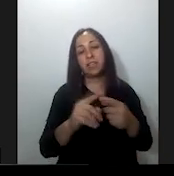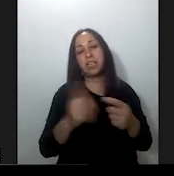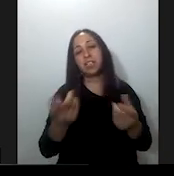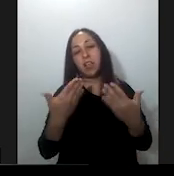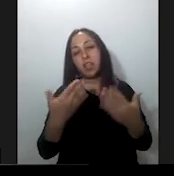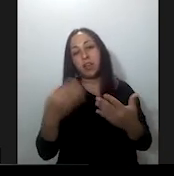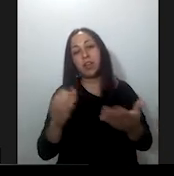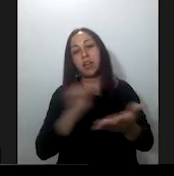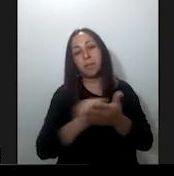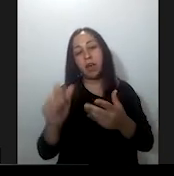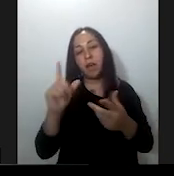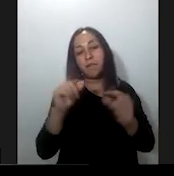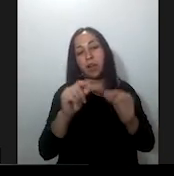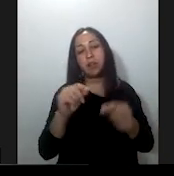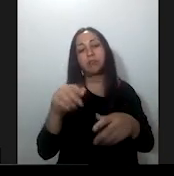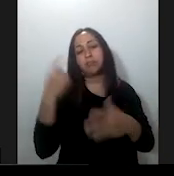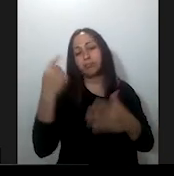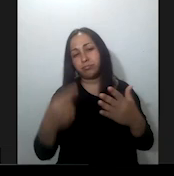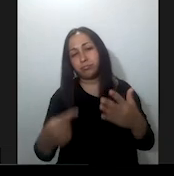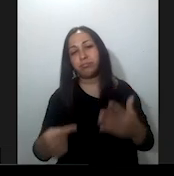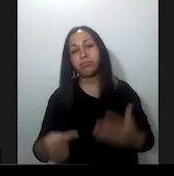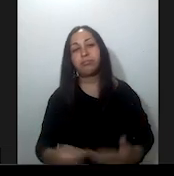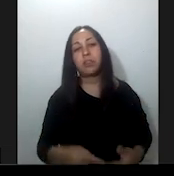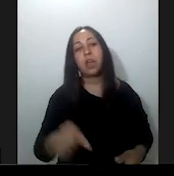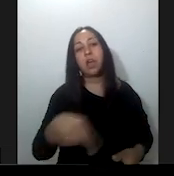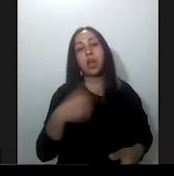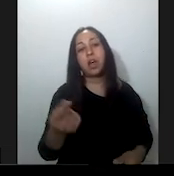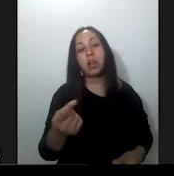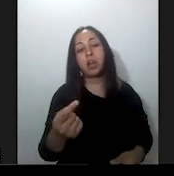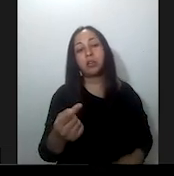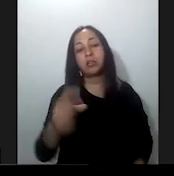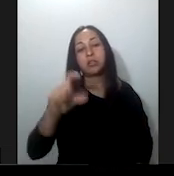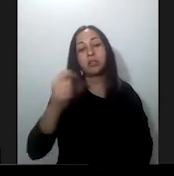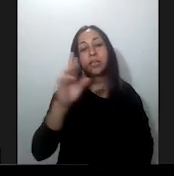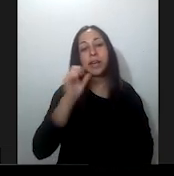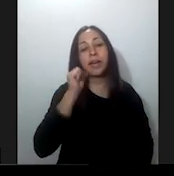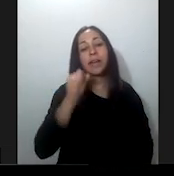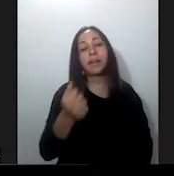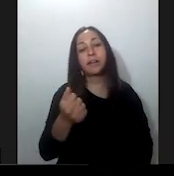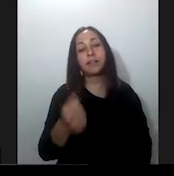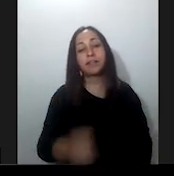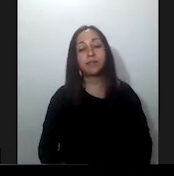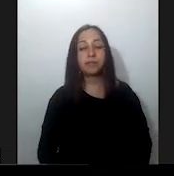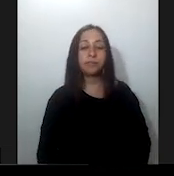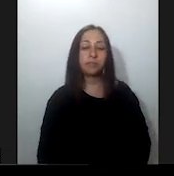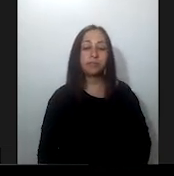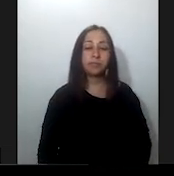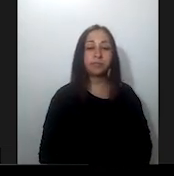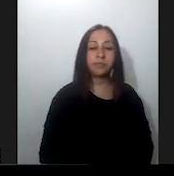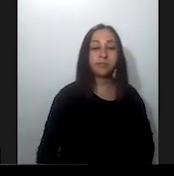importar. Pero por supuesto que esto habría que limpiarle los valores nulos y varias cosas más. Vamos a darle cargar